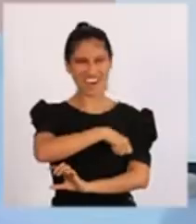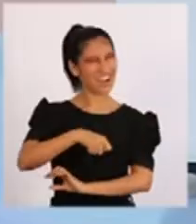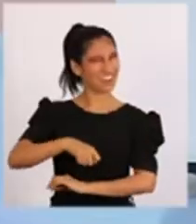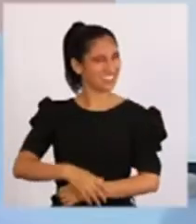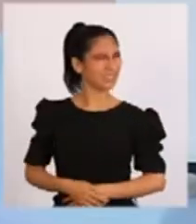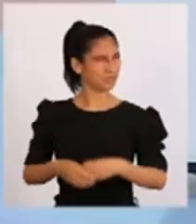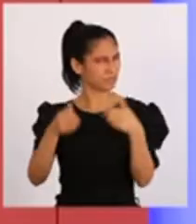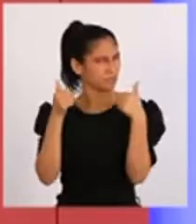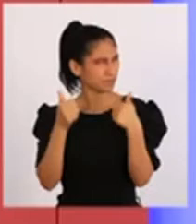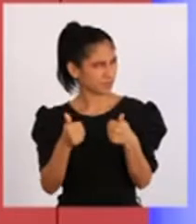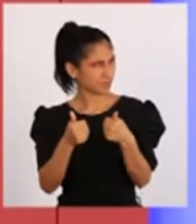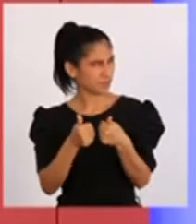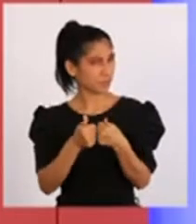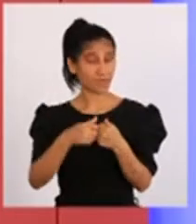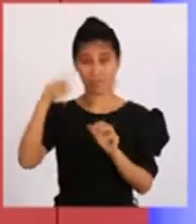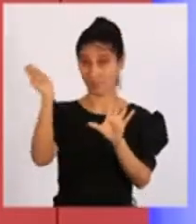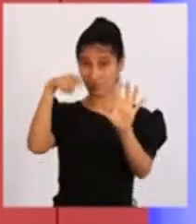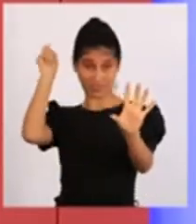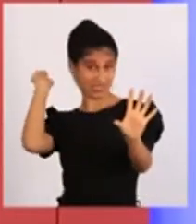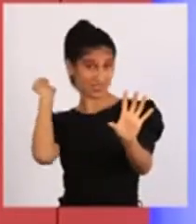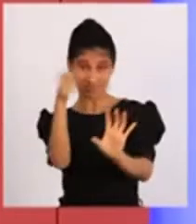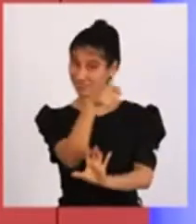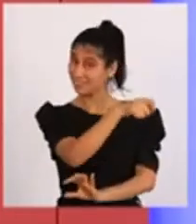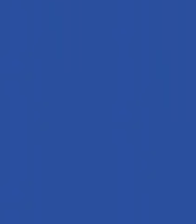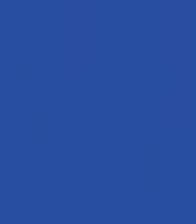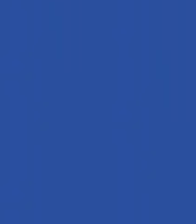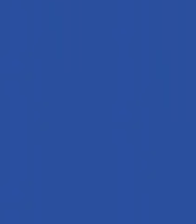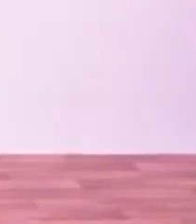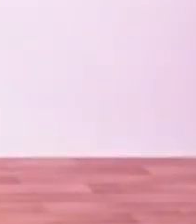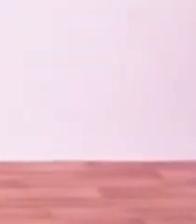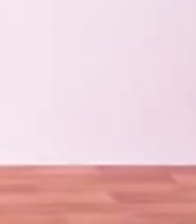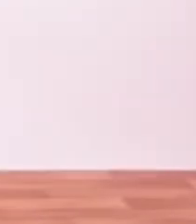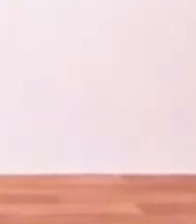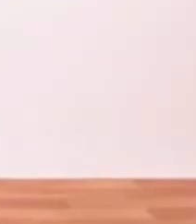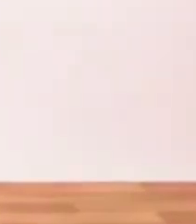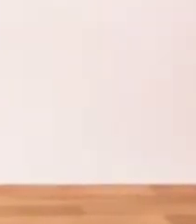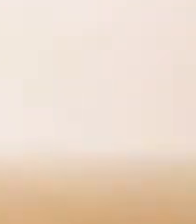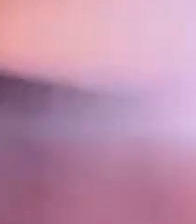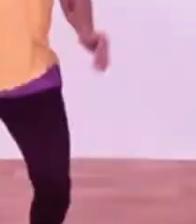activarnos. Let's start. ¡Activarte!